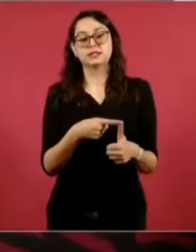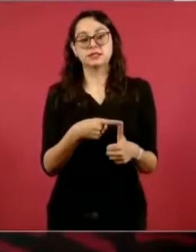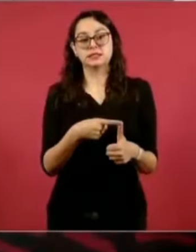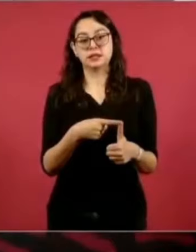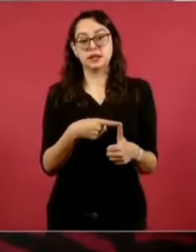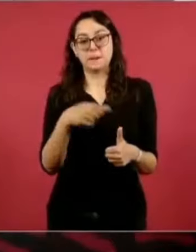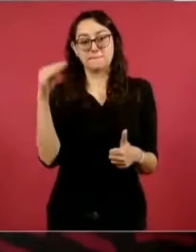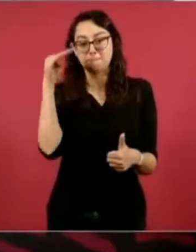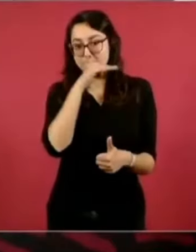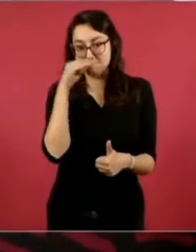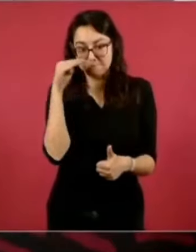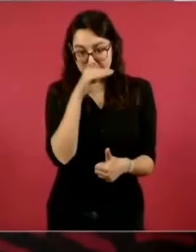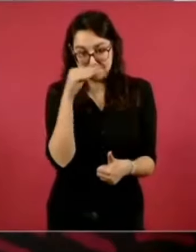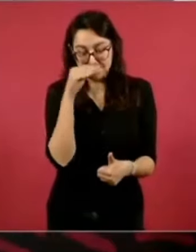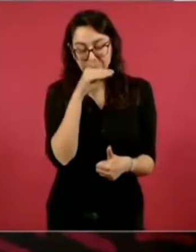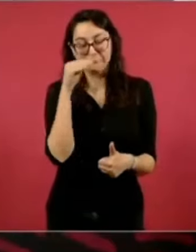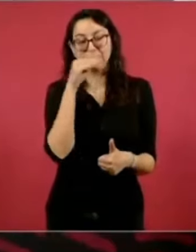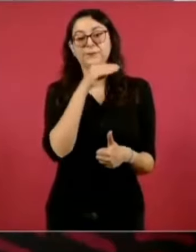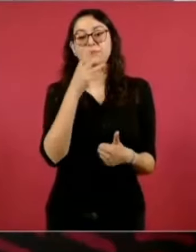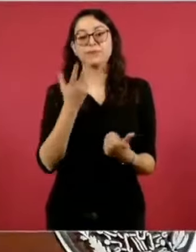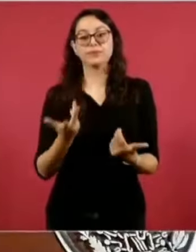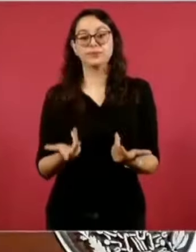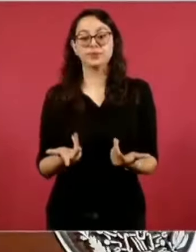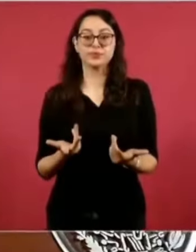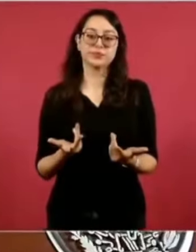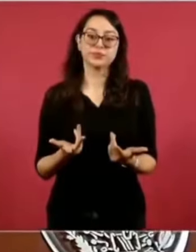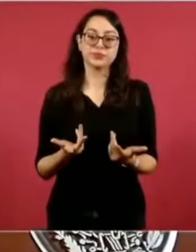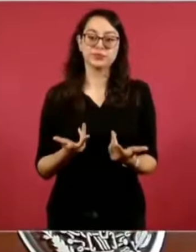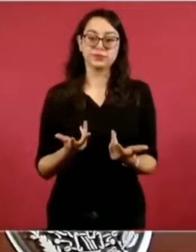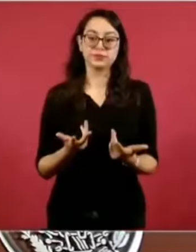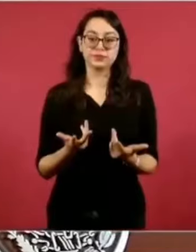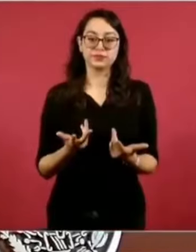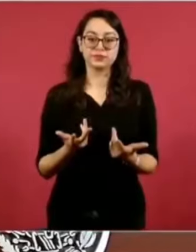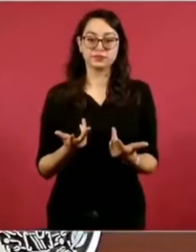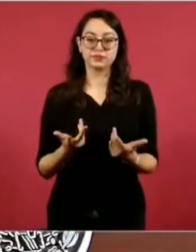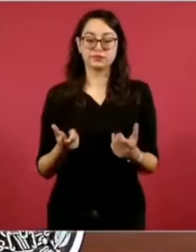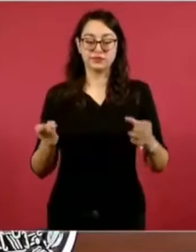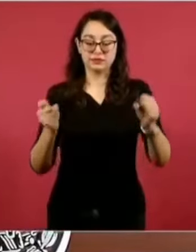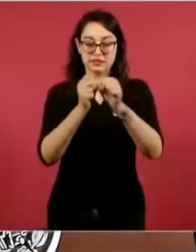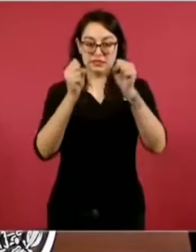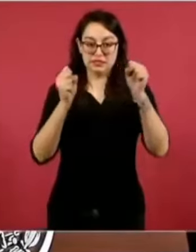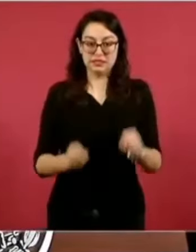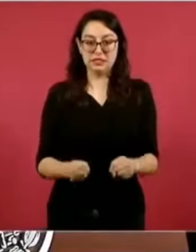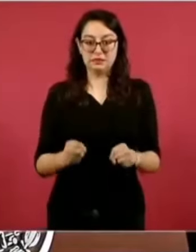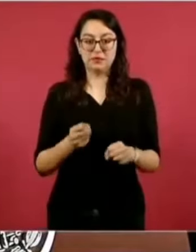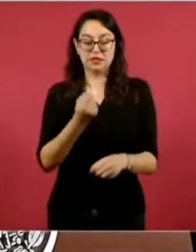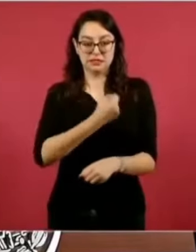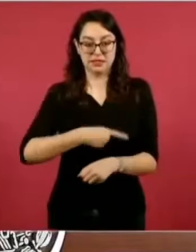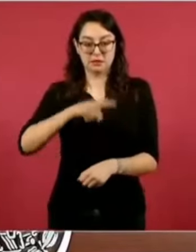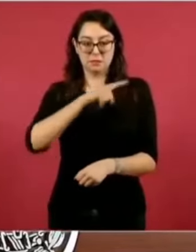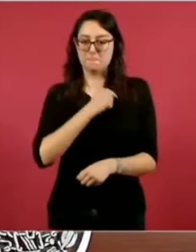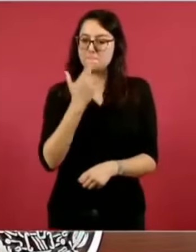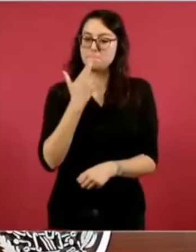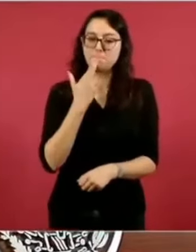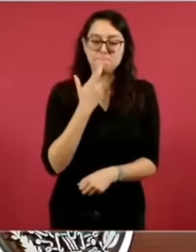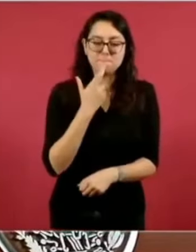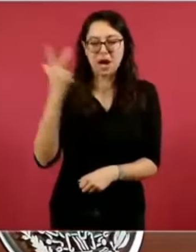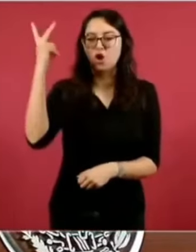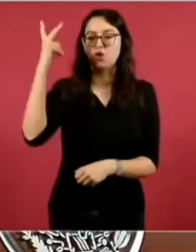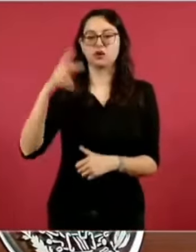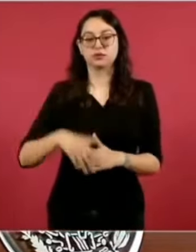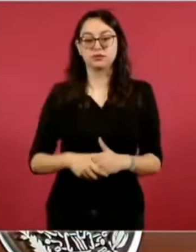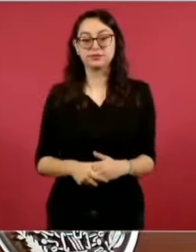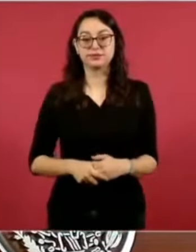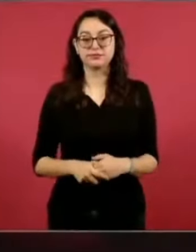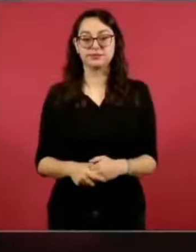todo gratuito, el mejor sistema de salud del mundo.